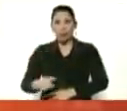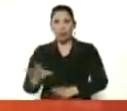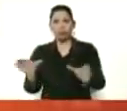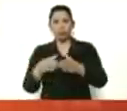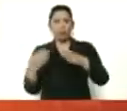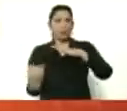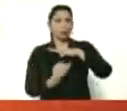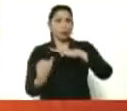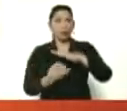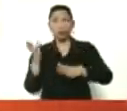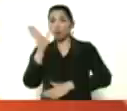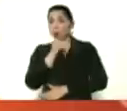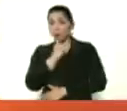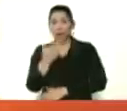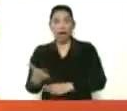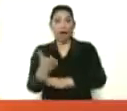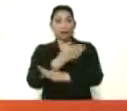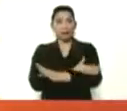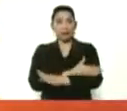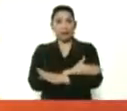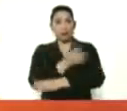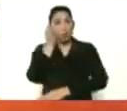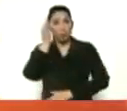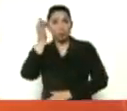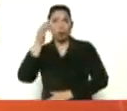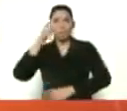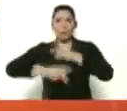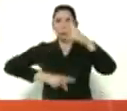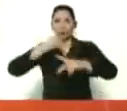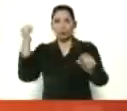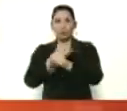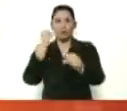que no teníamos antes, los consejos productivos de trabajadores.